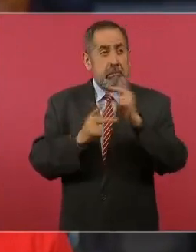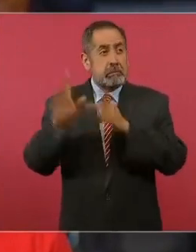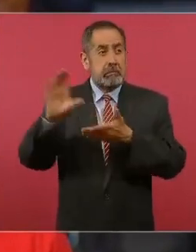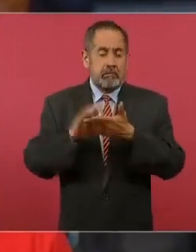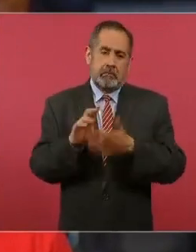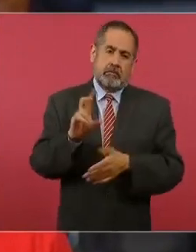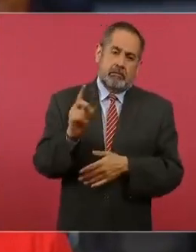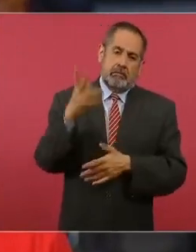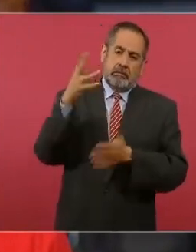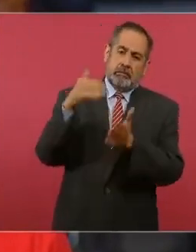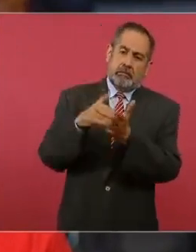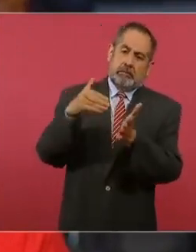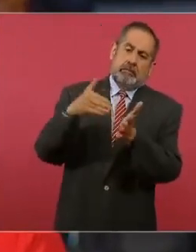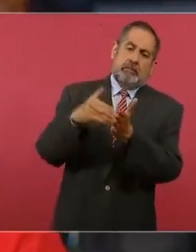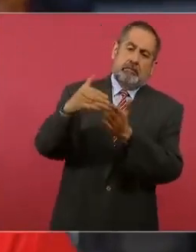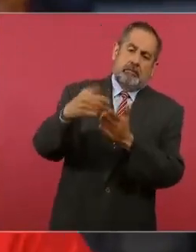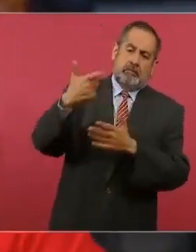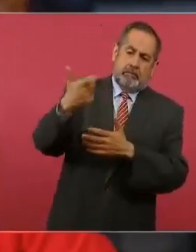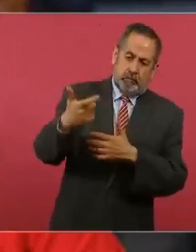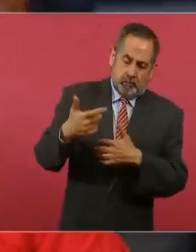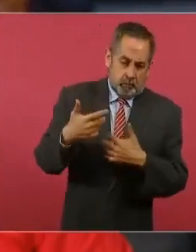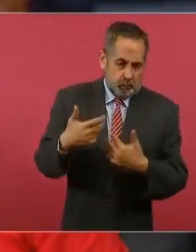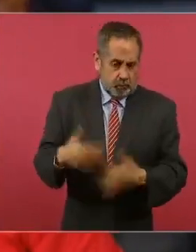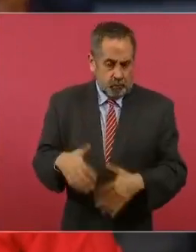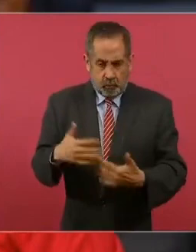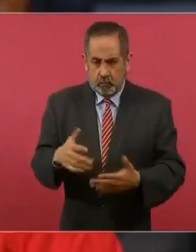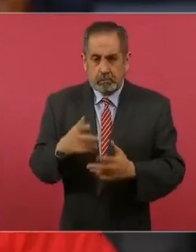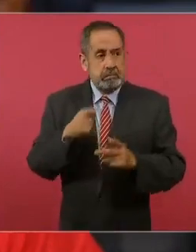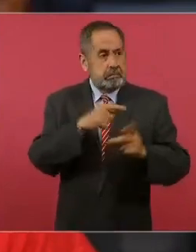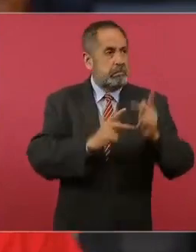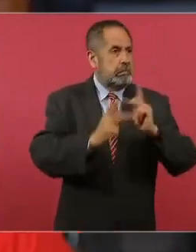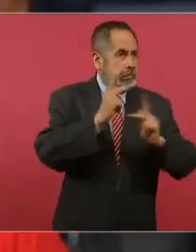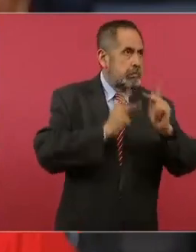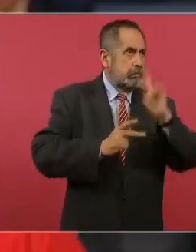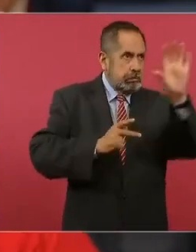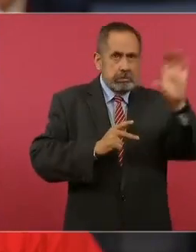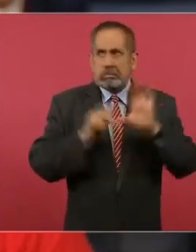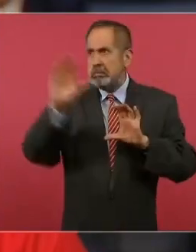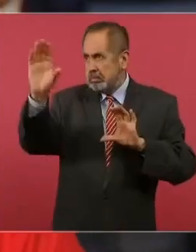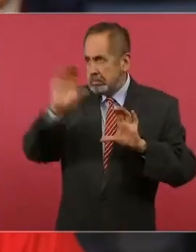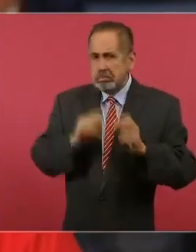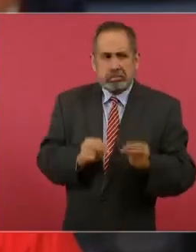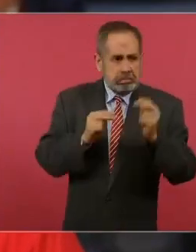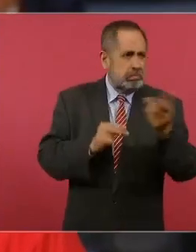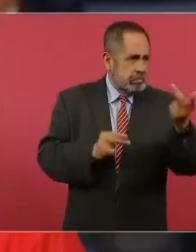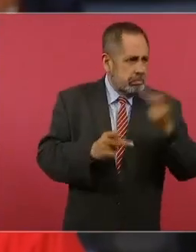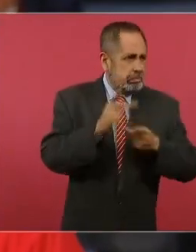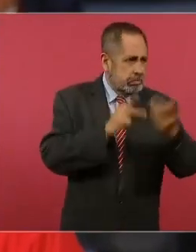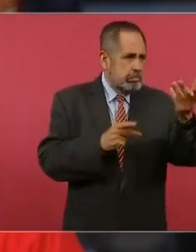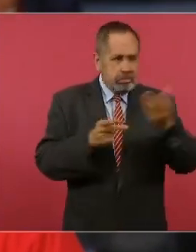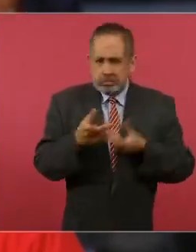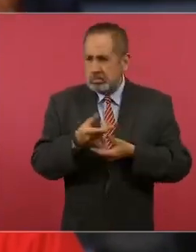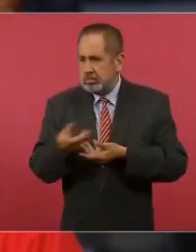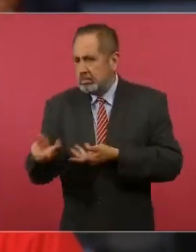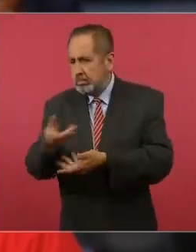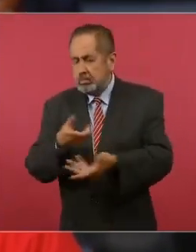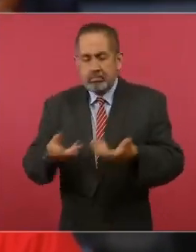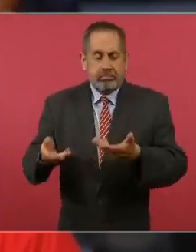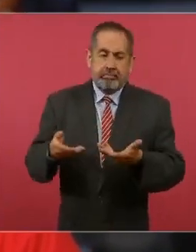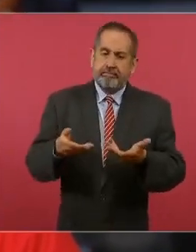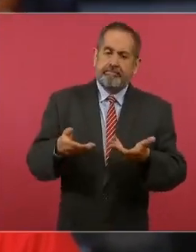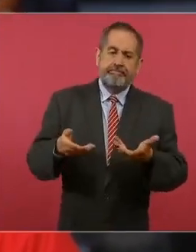a los 34,000 millones de pesos. Esto en el sentido de que, pues, estaría buscando estas negociaciones para poder,